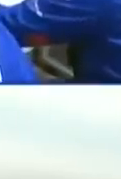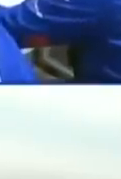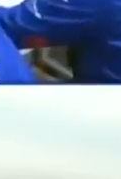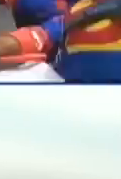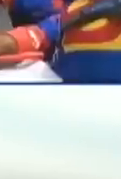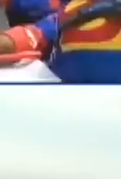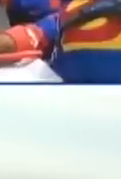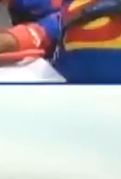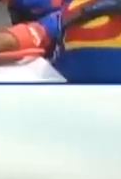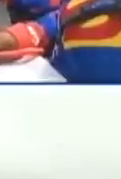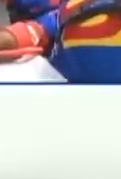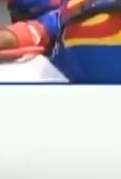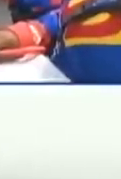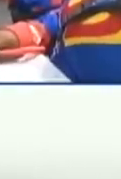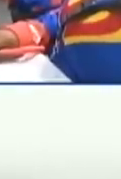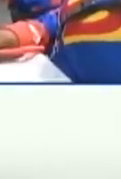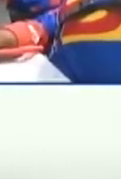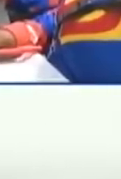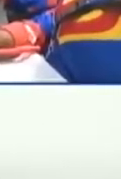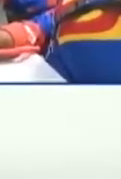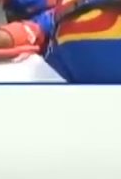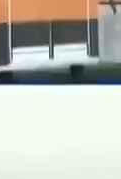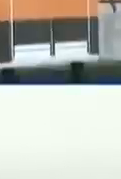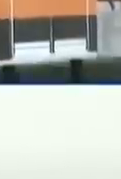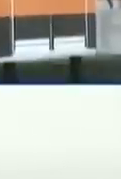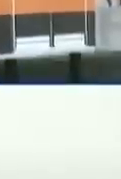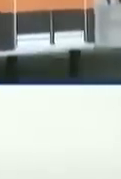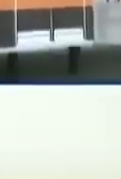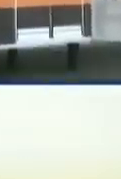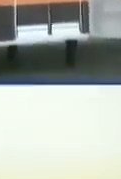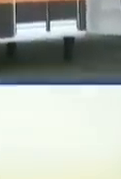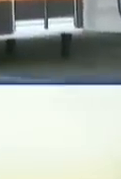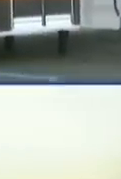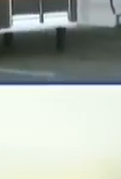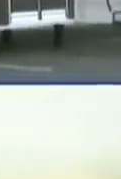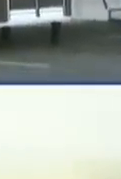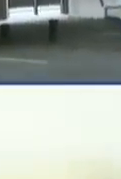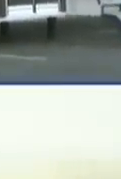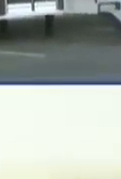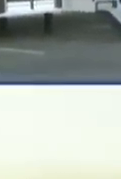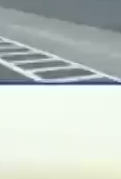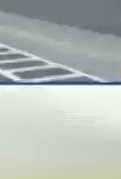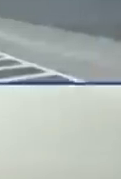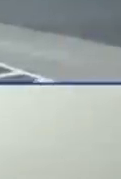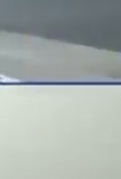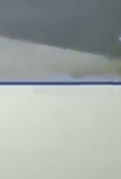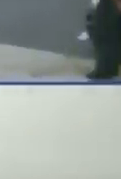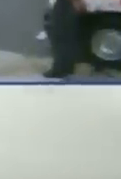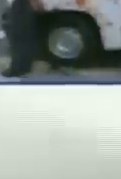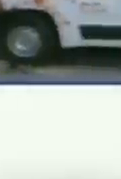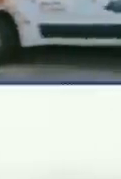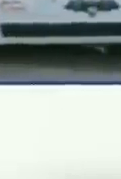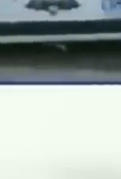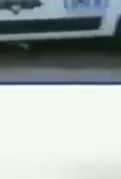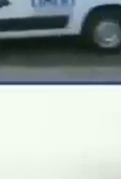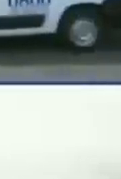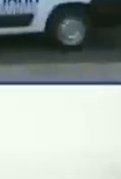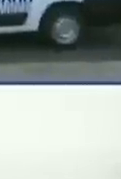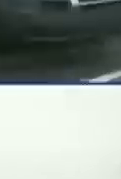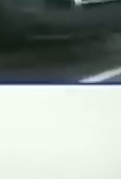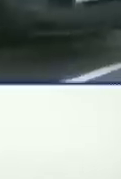tomar lo mejor para mostrarlo y para generar el